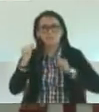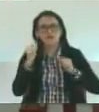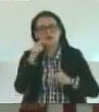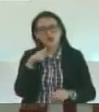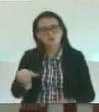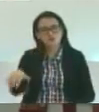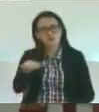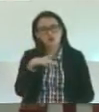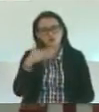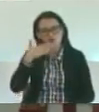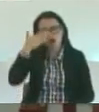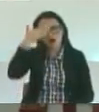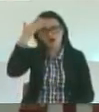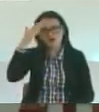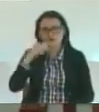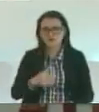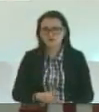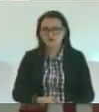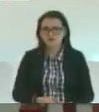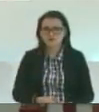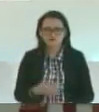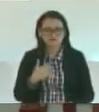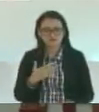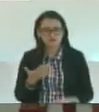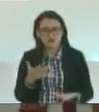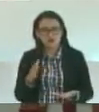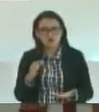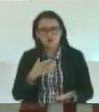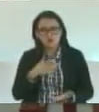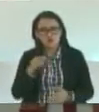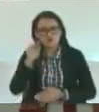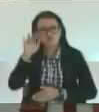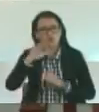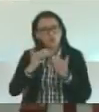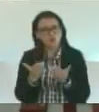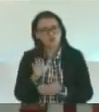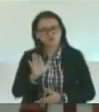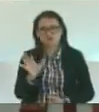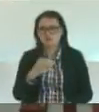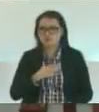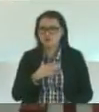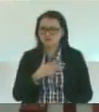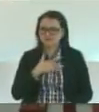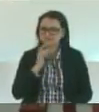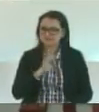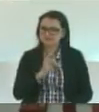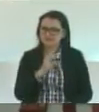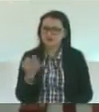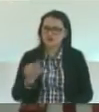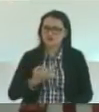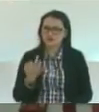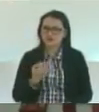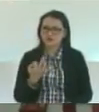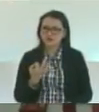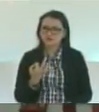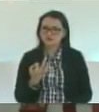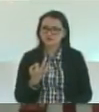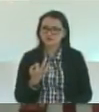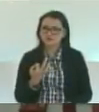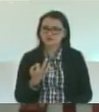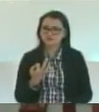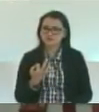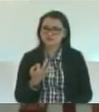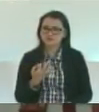pueblos árabes y a los pueblos palestinos. Eso no puede ser el futuro de la humanidad. De verdad es muy doloroso, pero sobre todo es doloroso ver